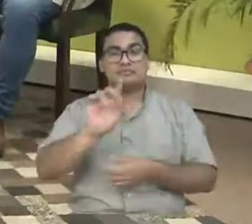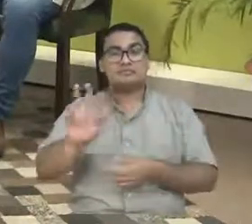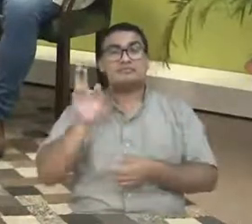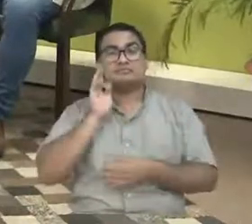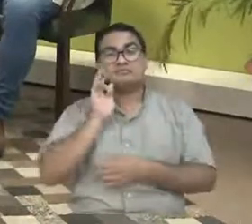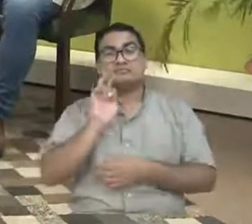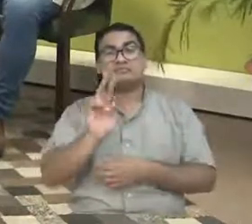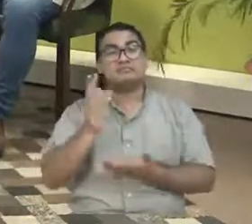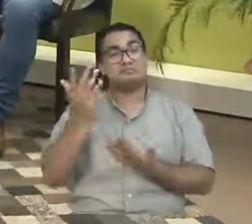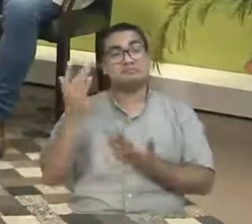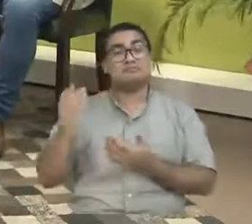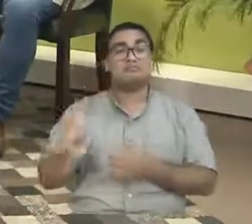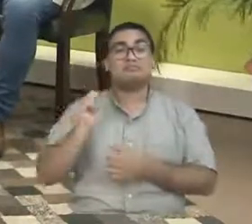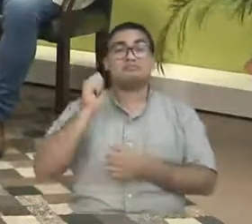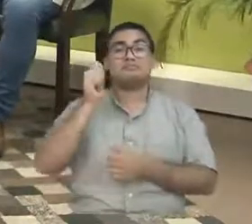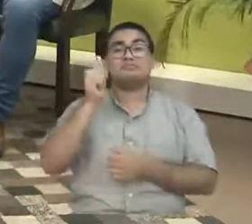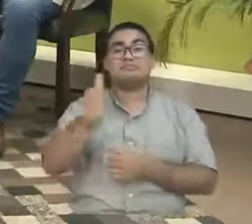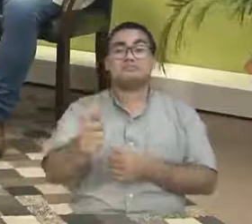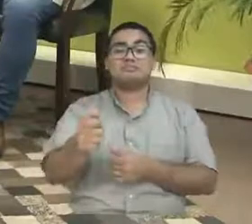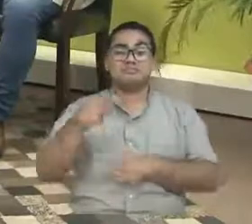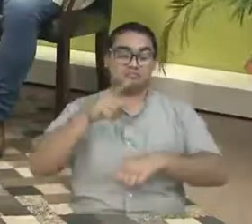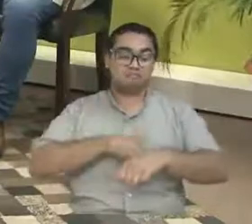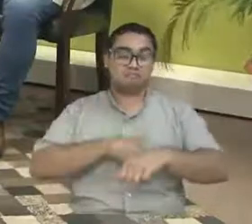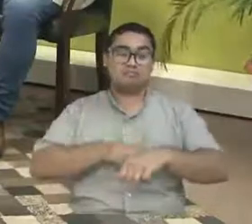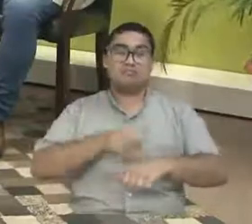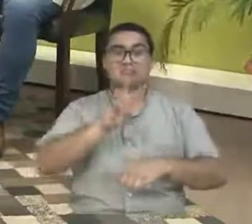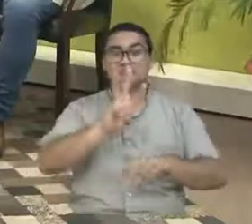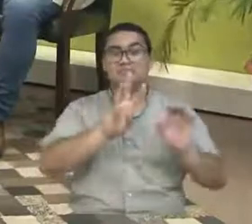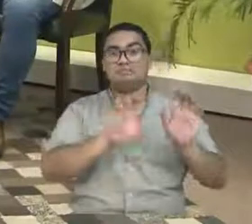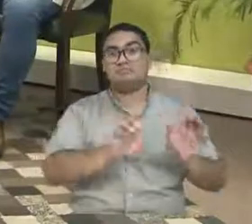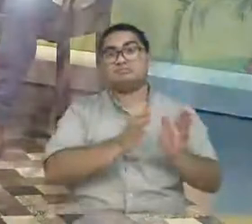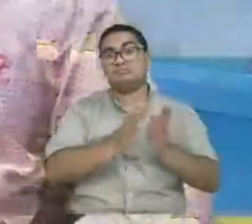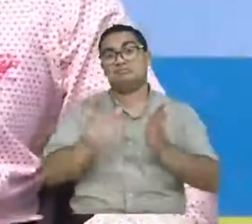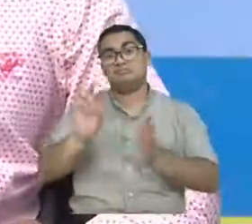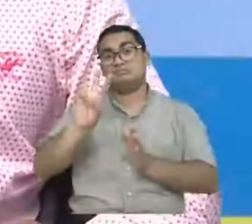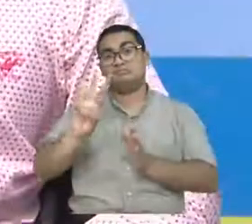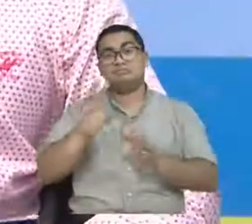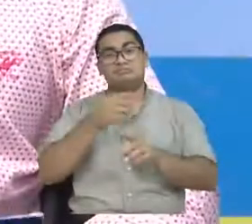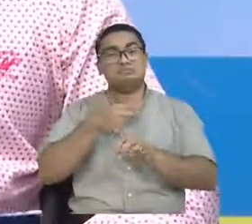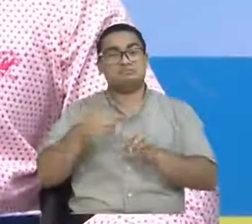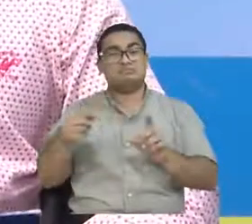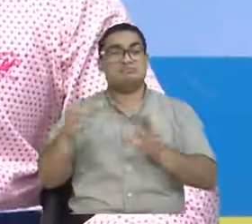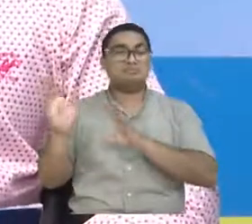sintonía. Le esperamos el día de mañana a esta misma hora, 3:00 p.m, 3:30,